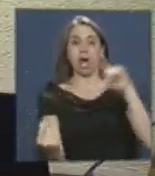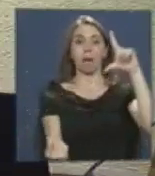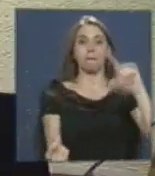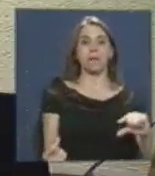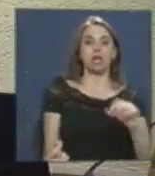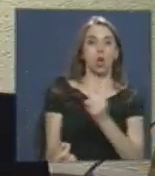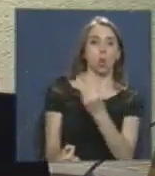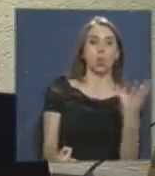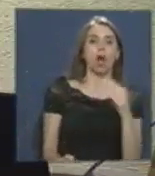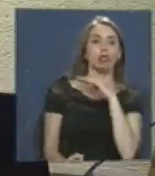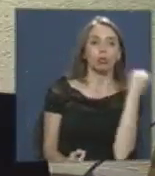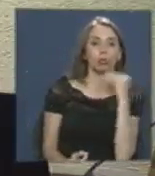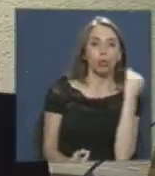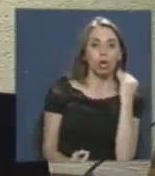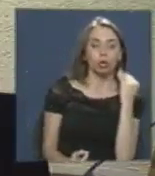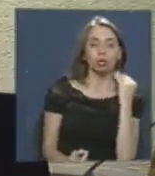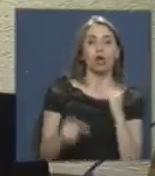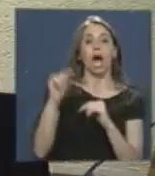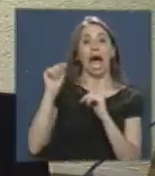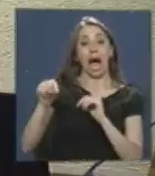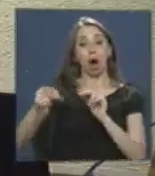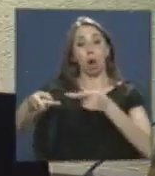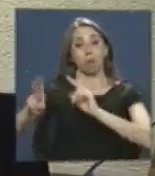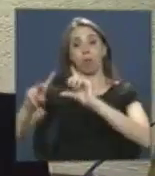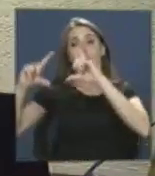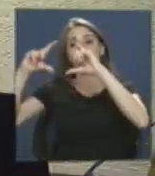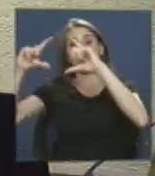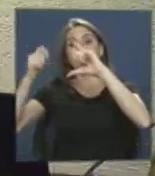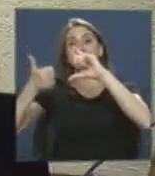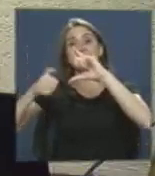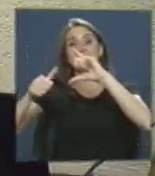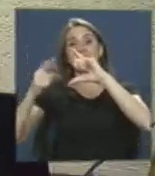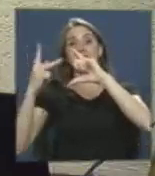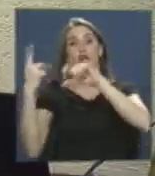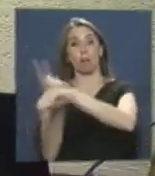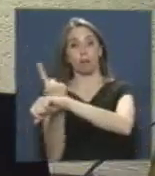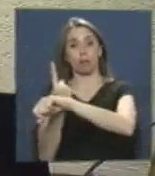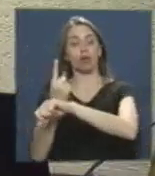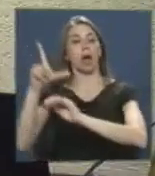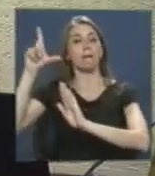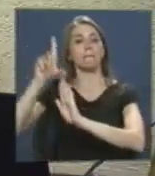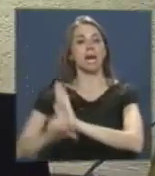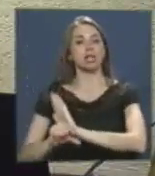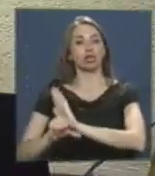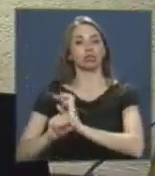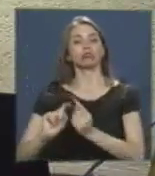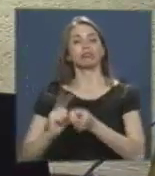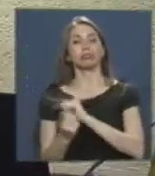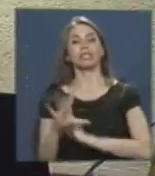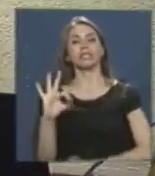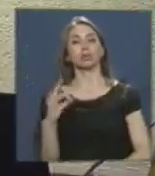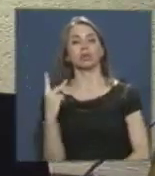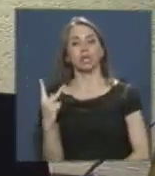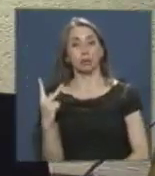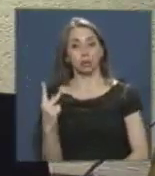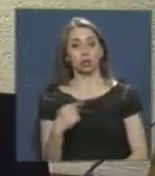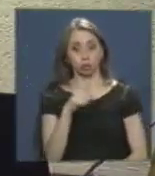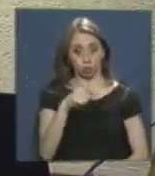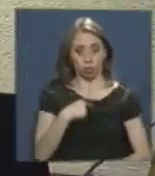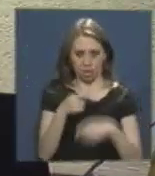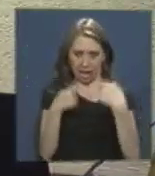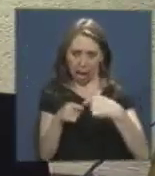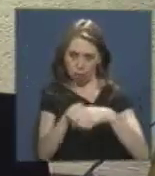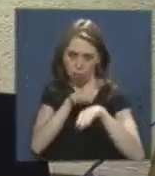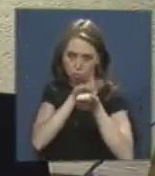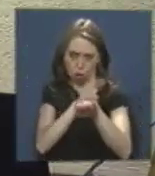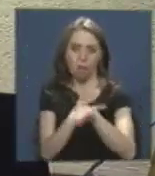velocidad de 60 a 50 kilómetros por hora si uno apuesta por la vida si uno